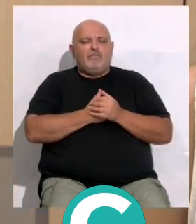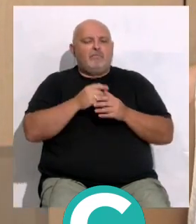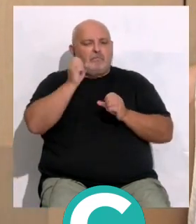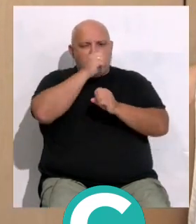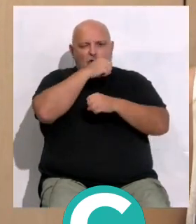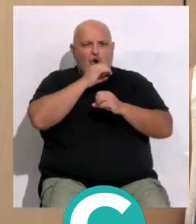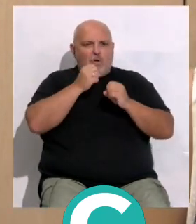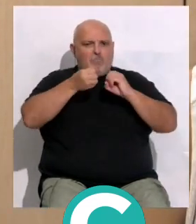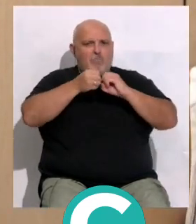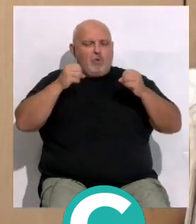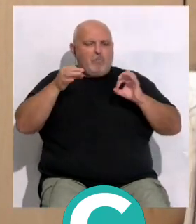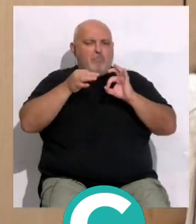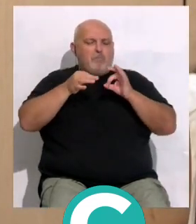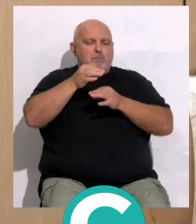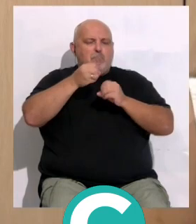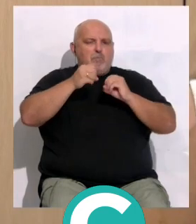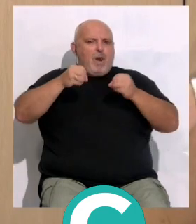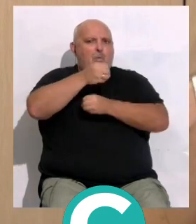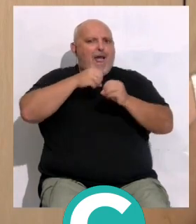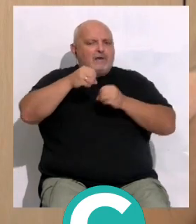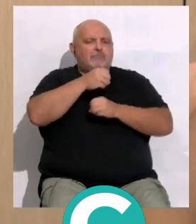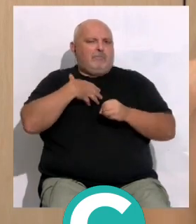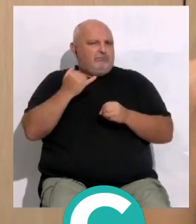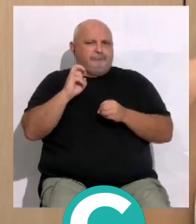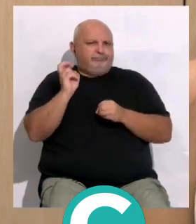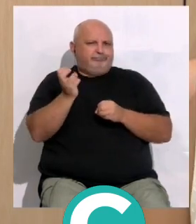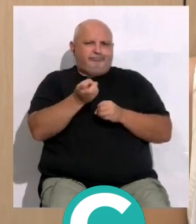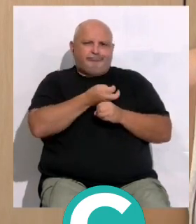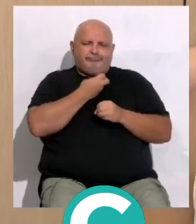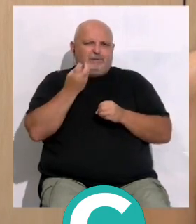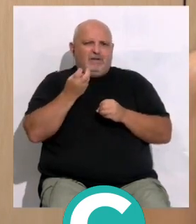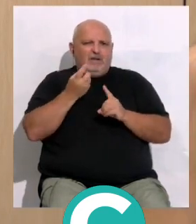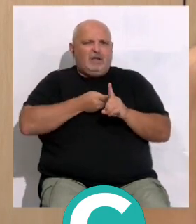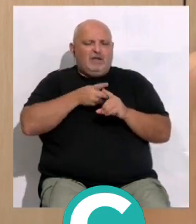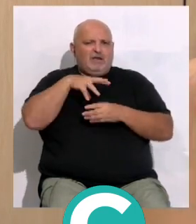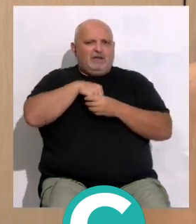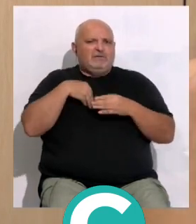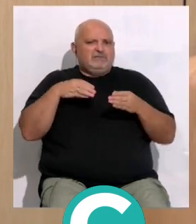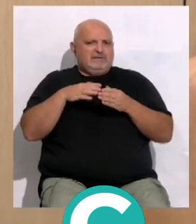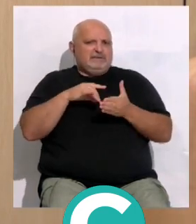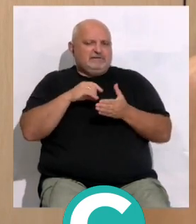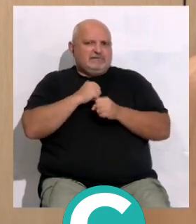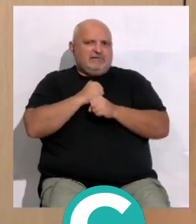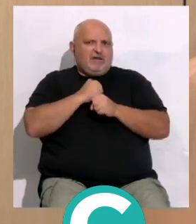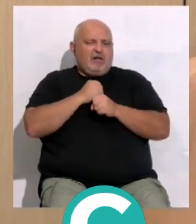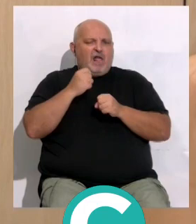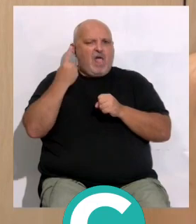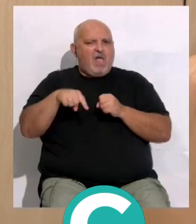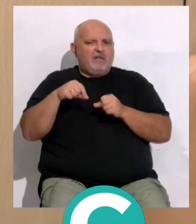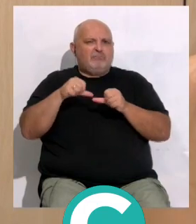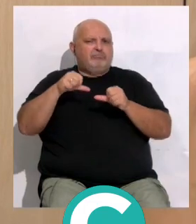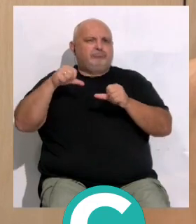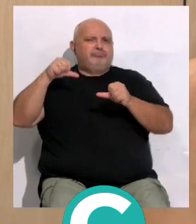biólogos moleculares, es decir, que tenemos un abanico de gente trabajando en el proyecto porque tiene tantas mediciones y